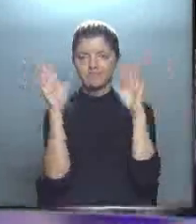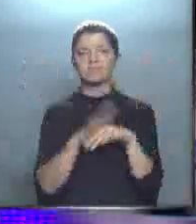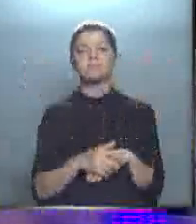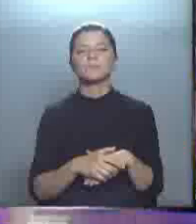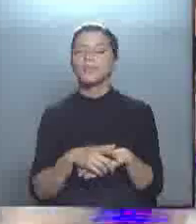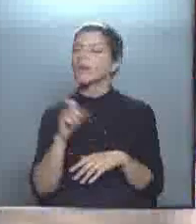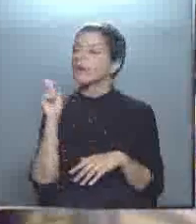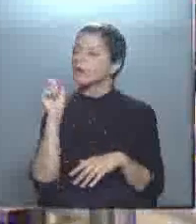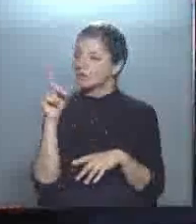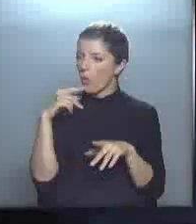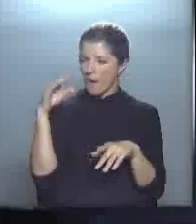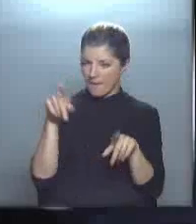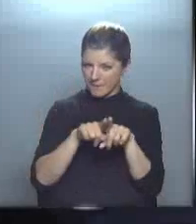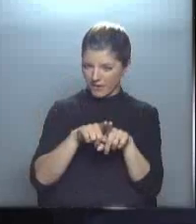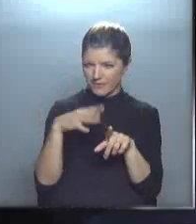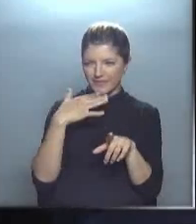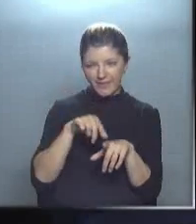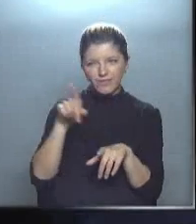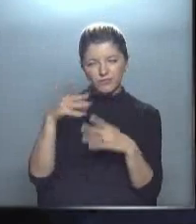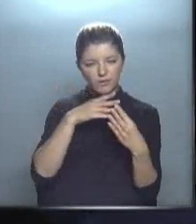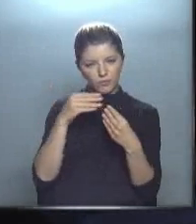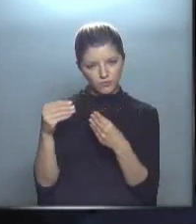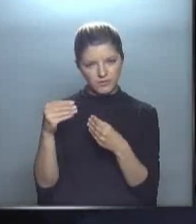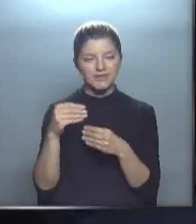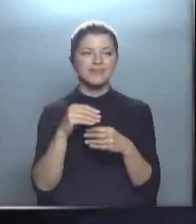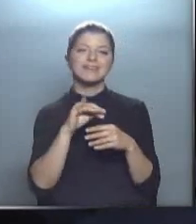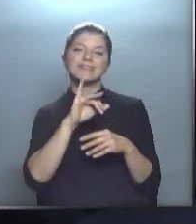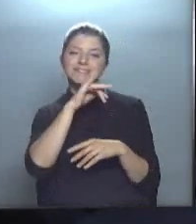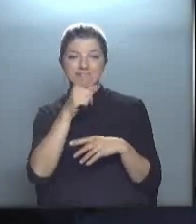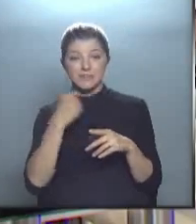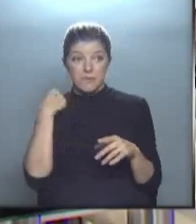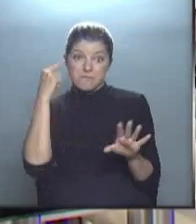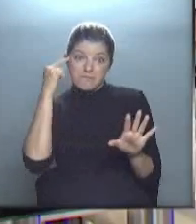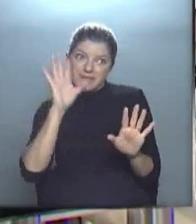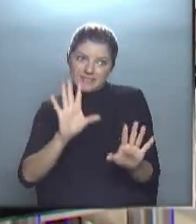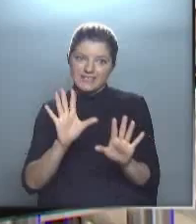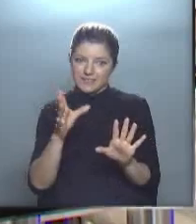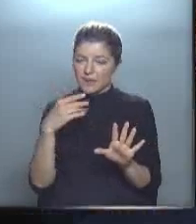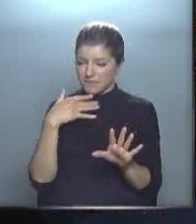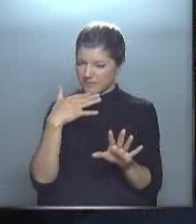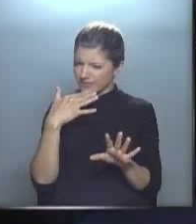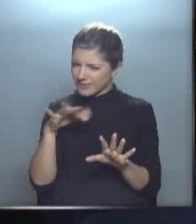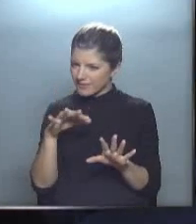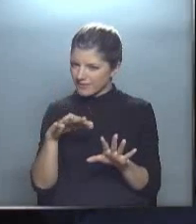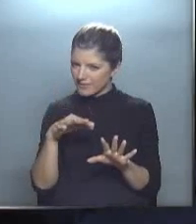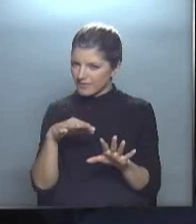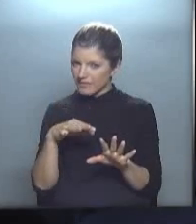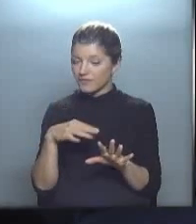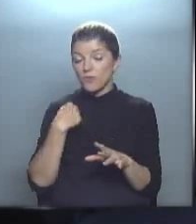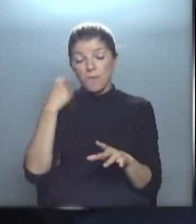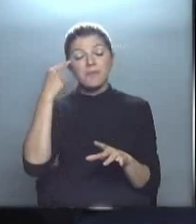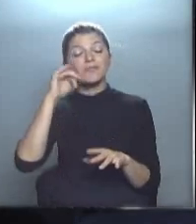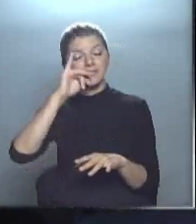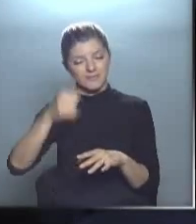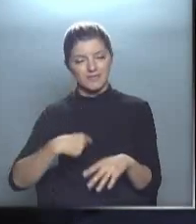¿Y su hermano se da cuenta que usted lo está ayudando? Sí, ¿lo pienso que sí. ¿Lo tiene en cuenta eso? ¿Lo tiene en cuenta? Sí, pienso que sí, que lo tiene